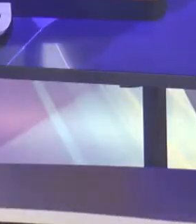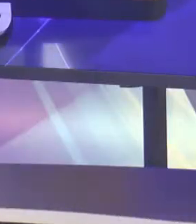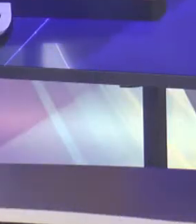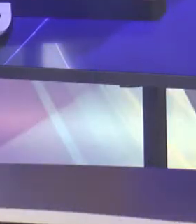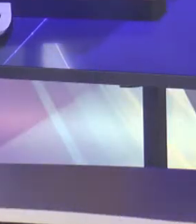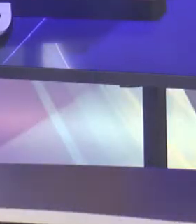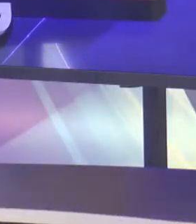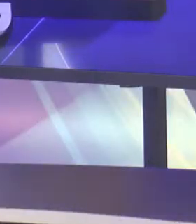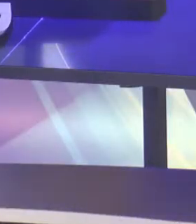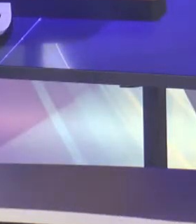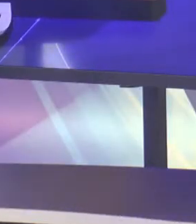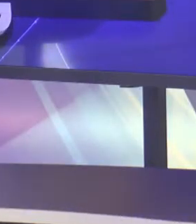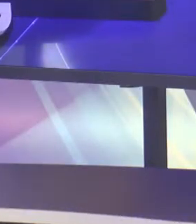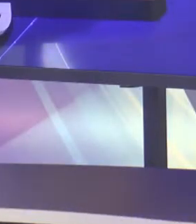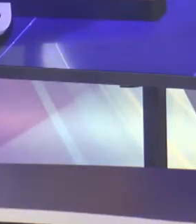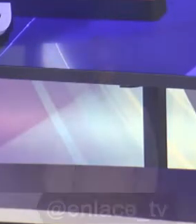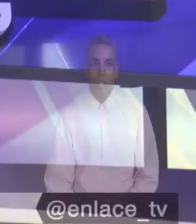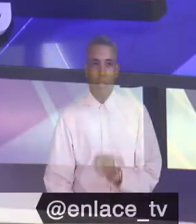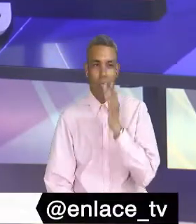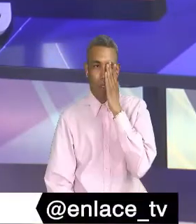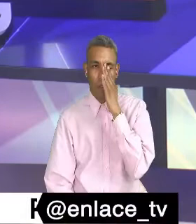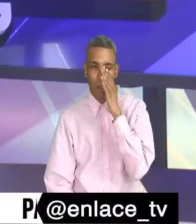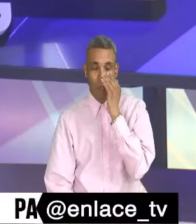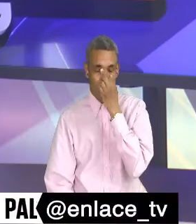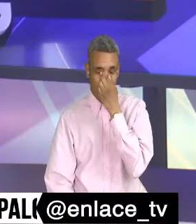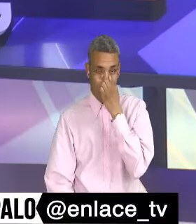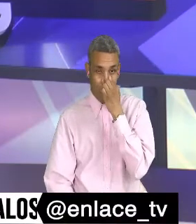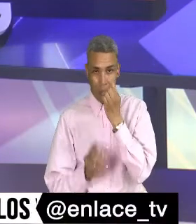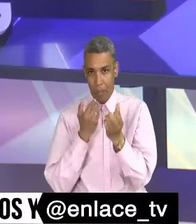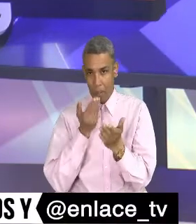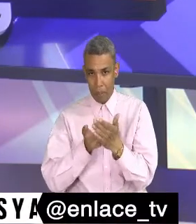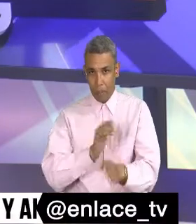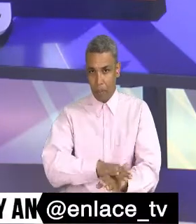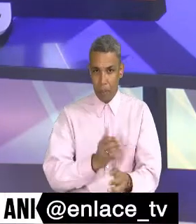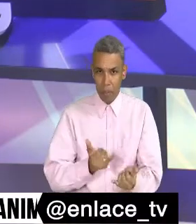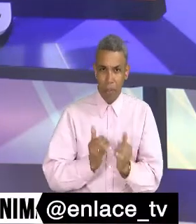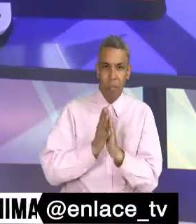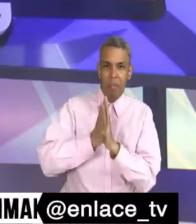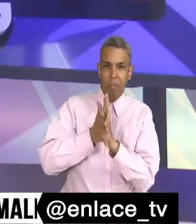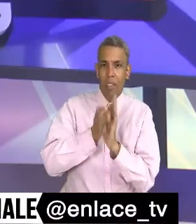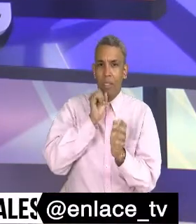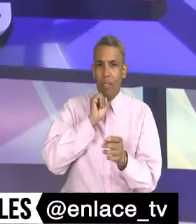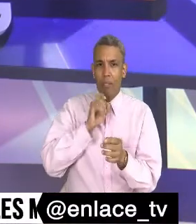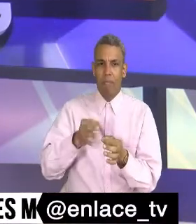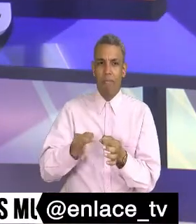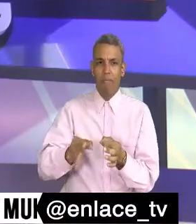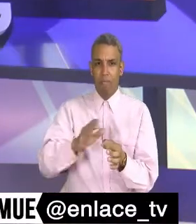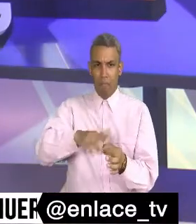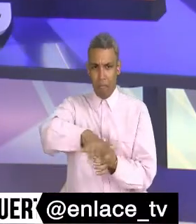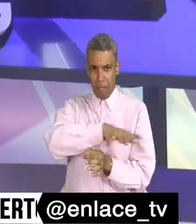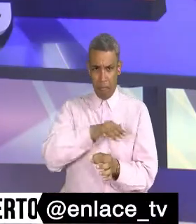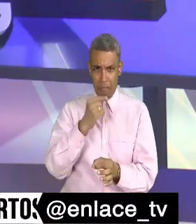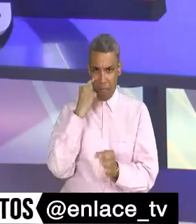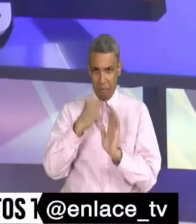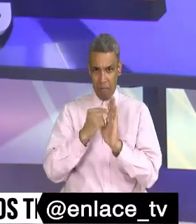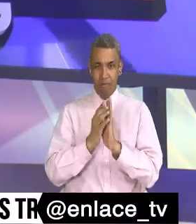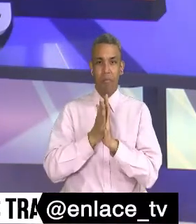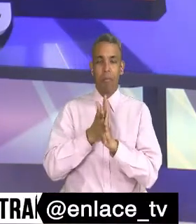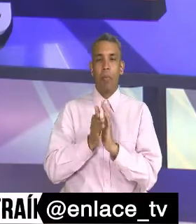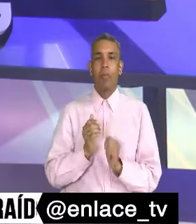Muy buenas tardes, bienvenidos a Enlace Noticias. Los saludamos con la información más importante de nuestra ciudad y región. Saludamos a